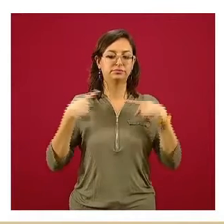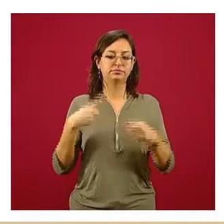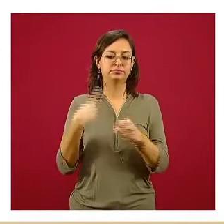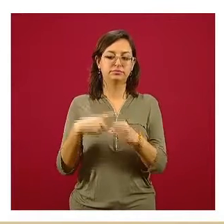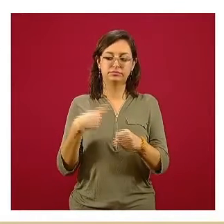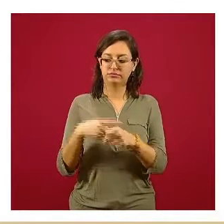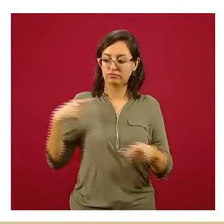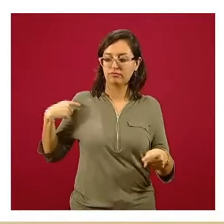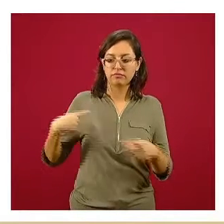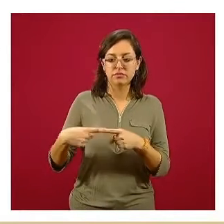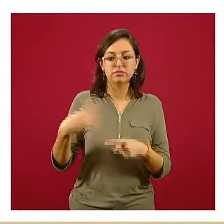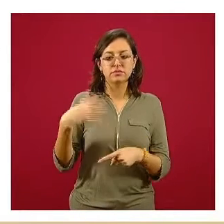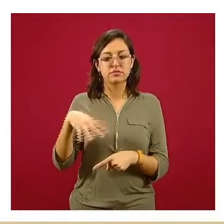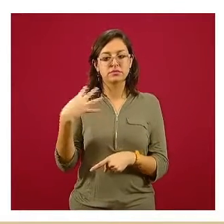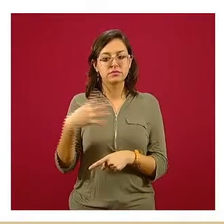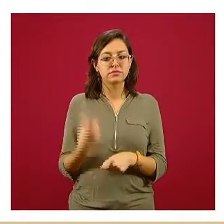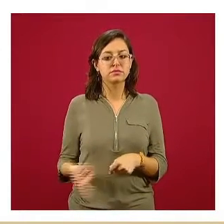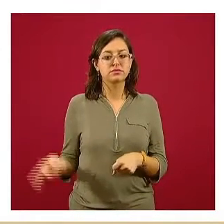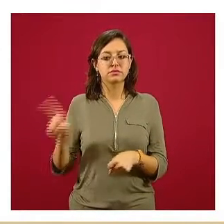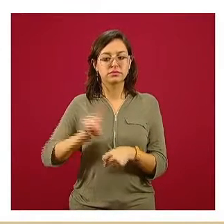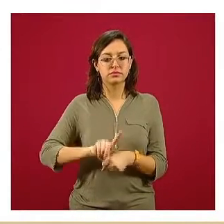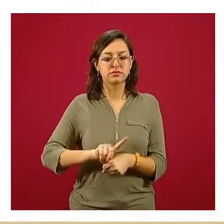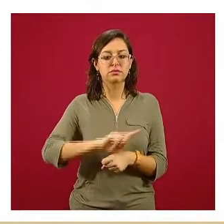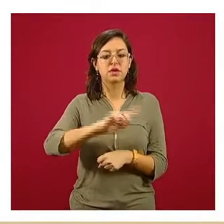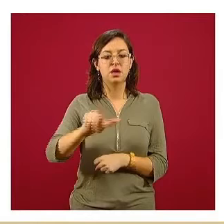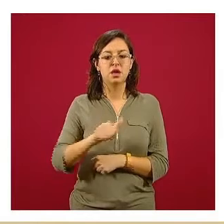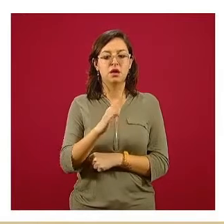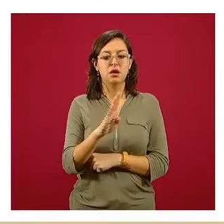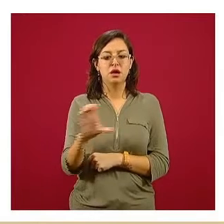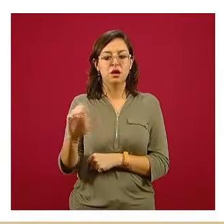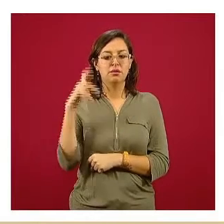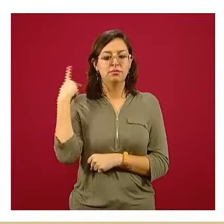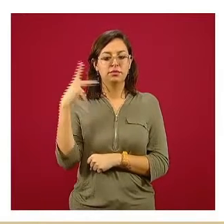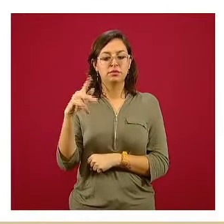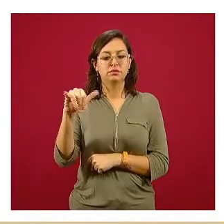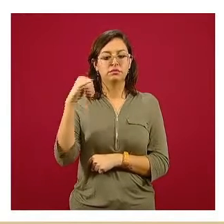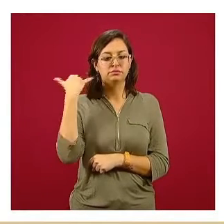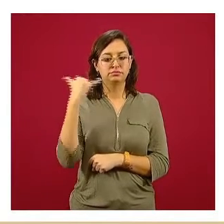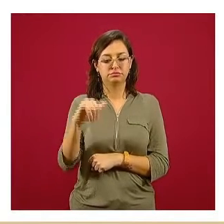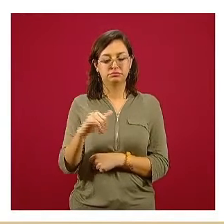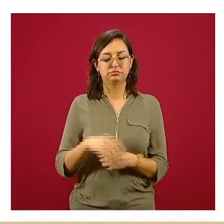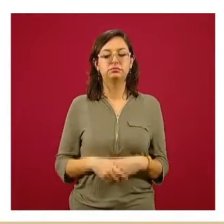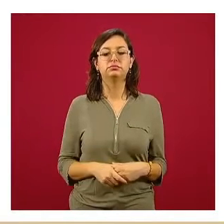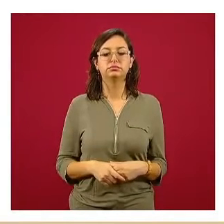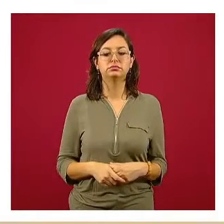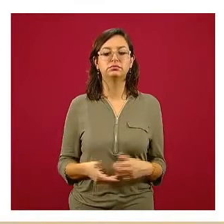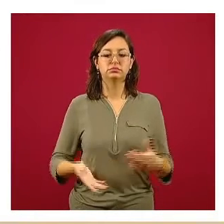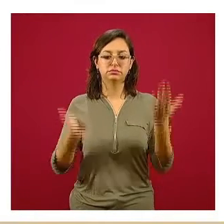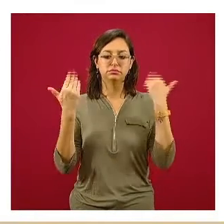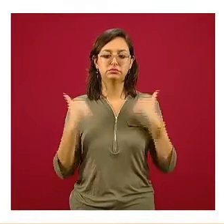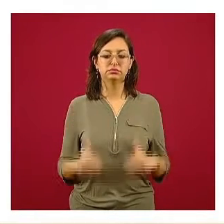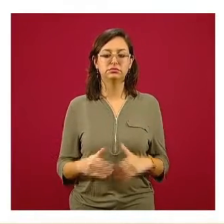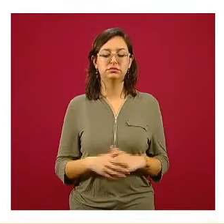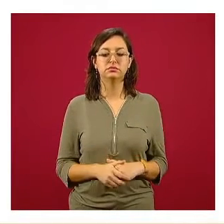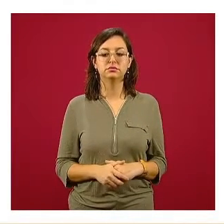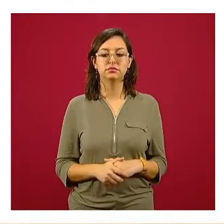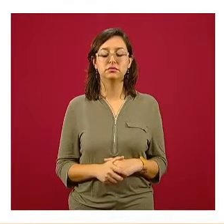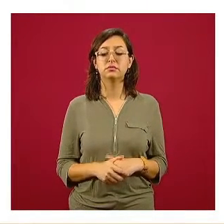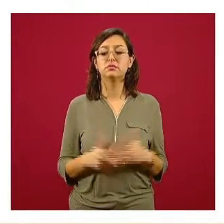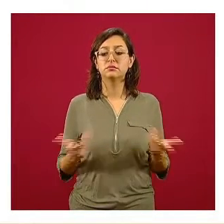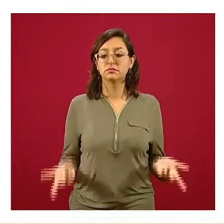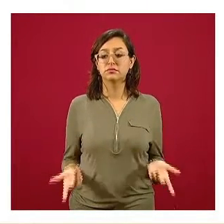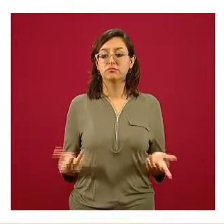últimos 14 días, seguidos de Baja California, Puebla, Yucatán y otros. La siguiente. Cuando lo vemos